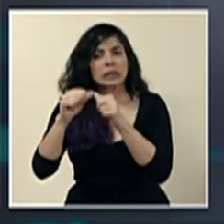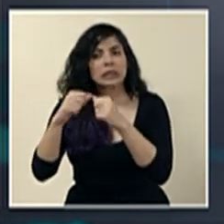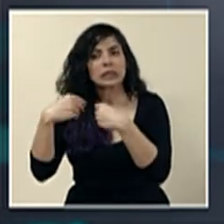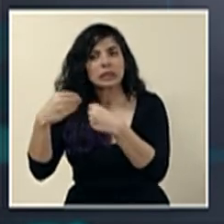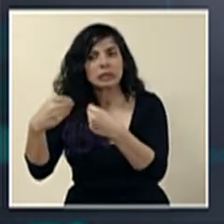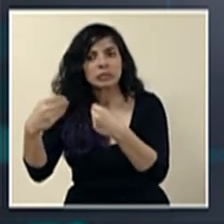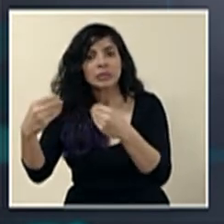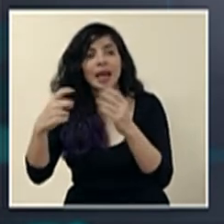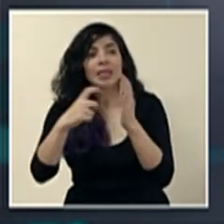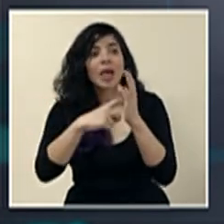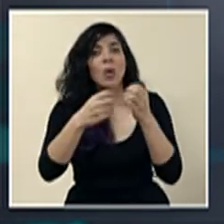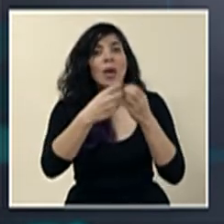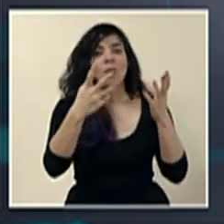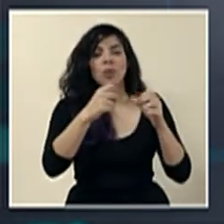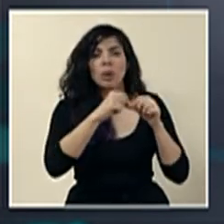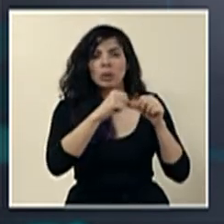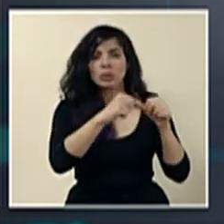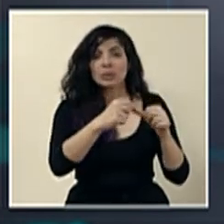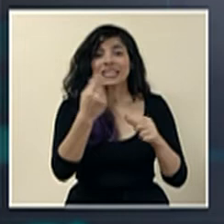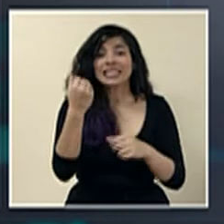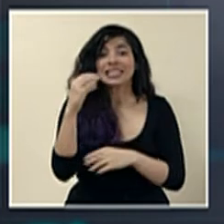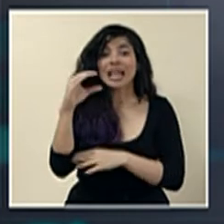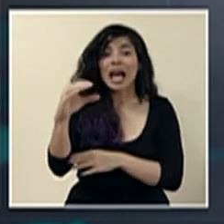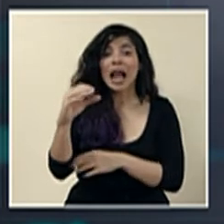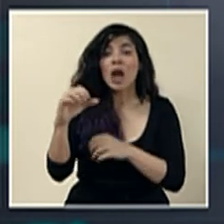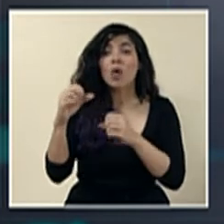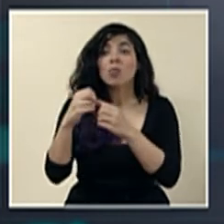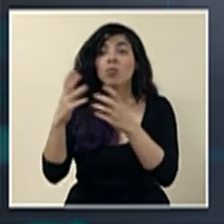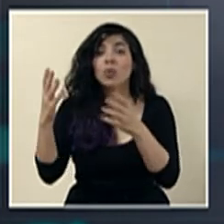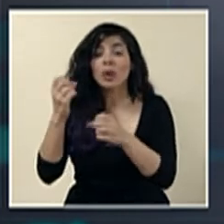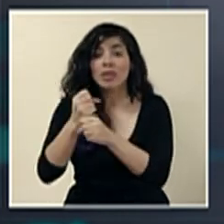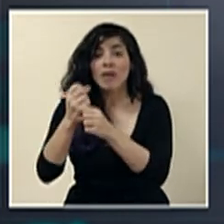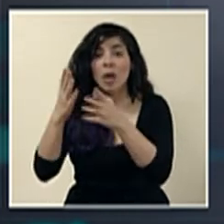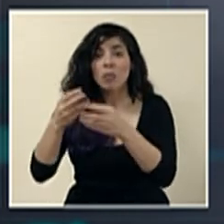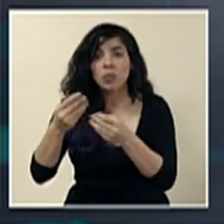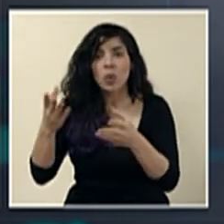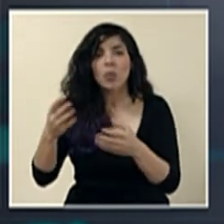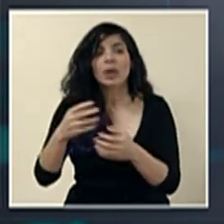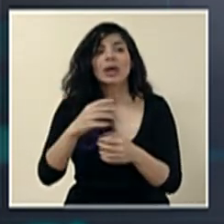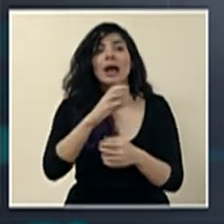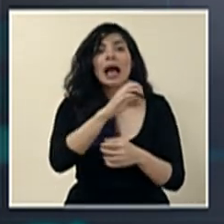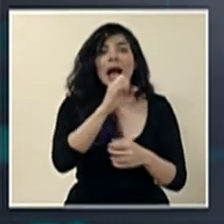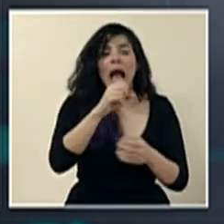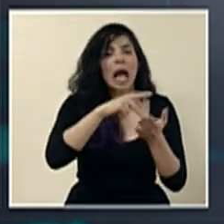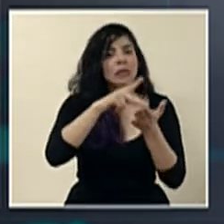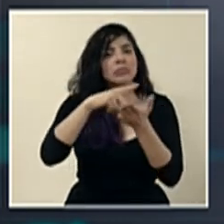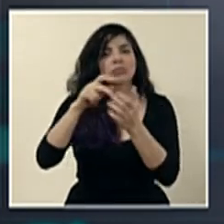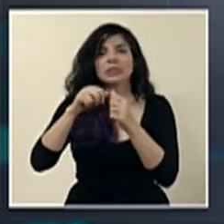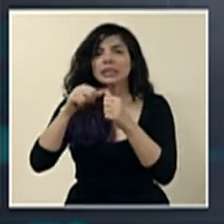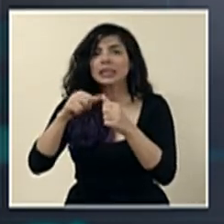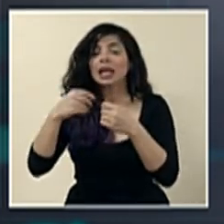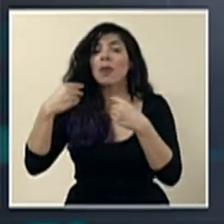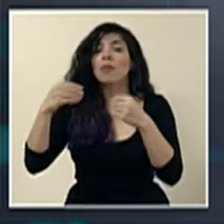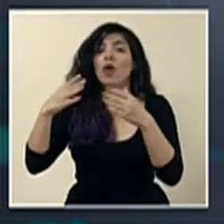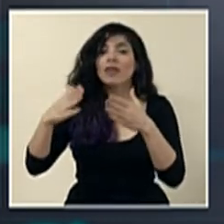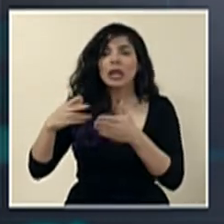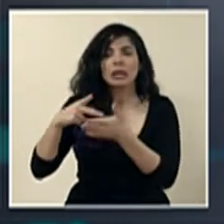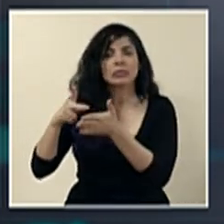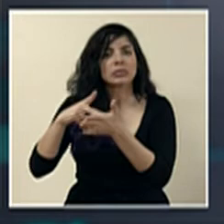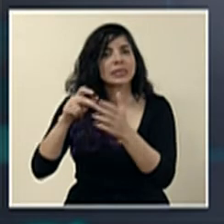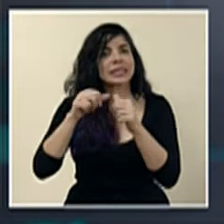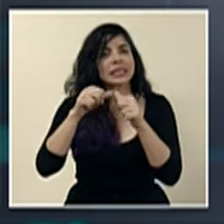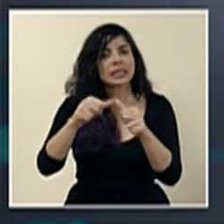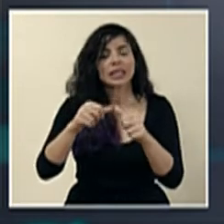pública, los salarios del sector público, las cargas sociales, vamos a pagarle a los proveedores, vamos a hacer